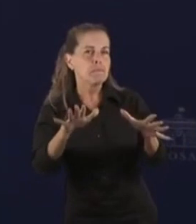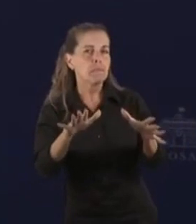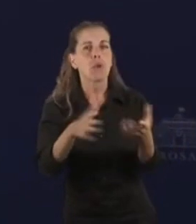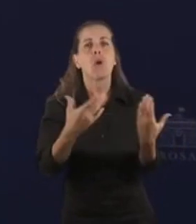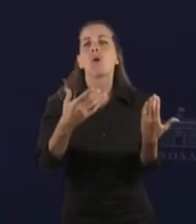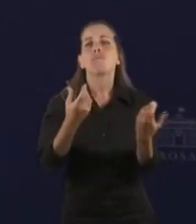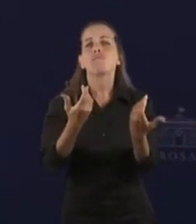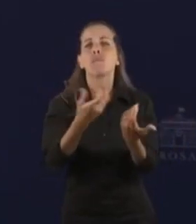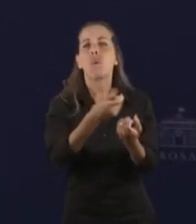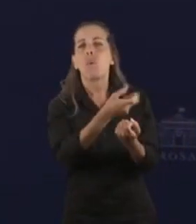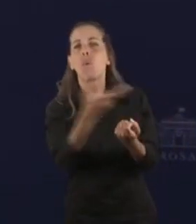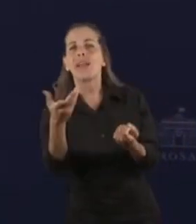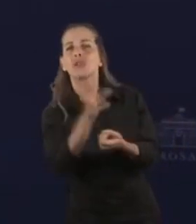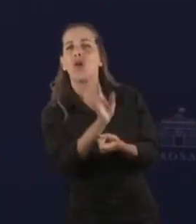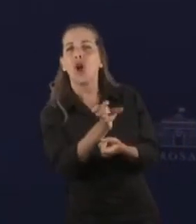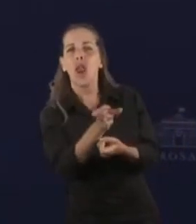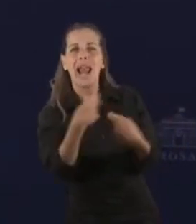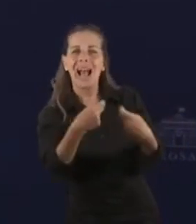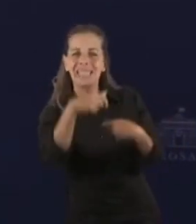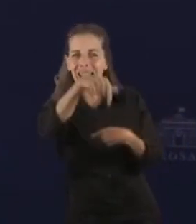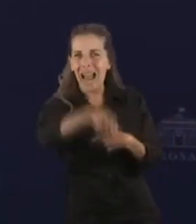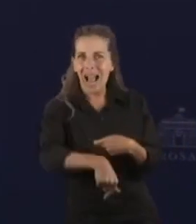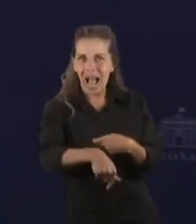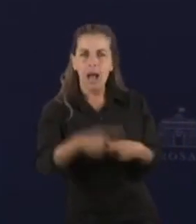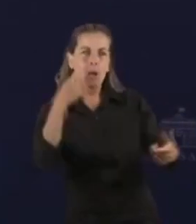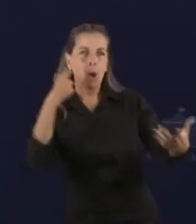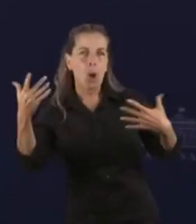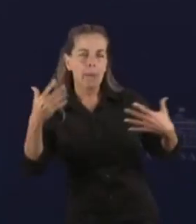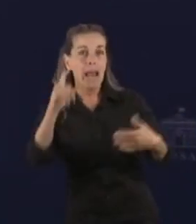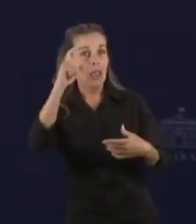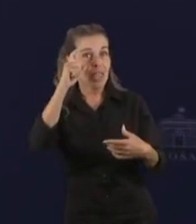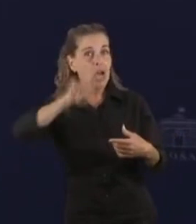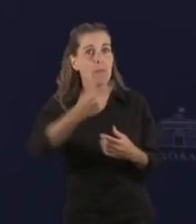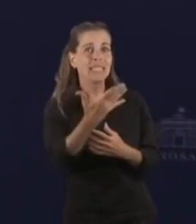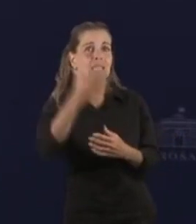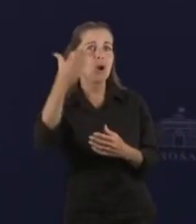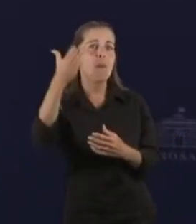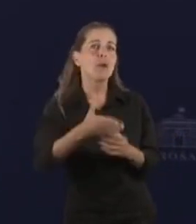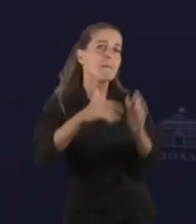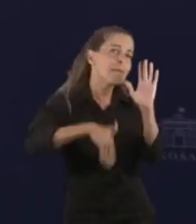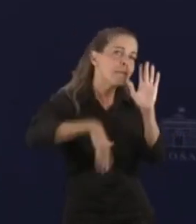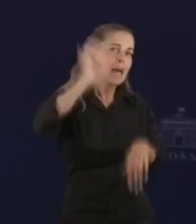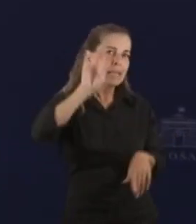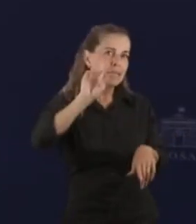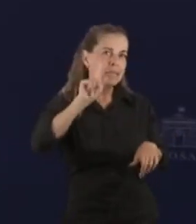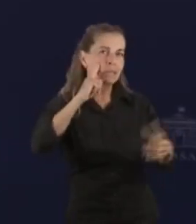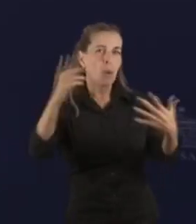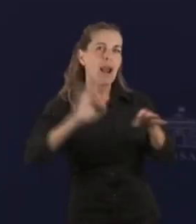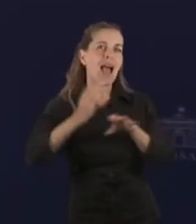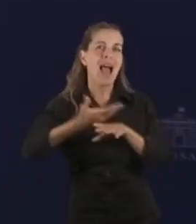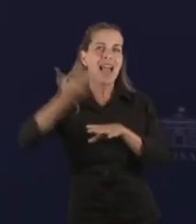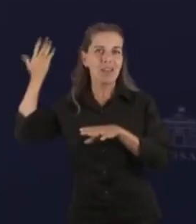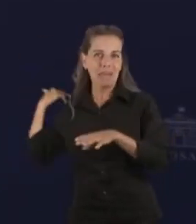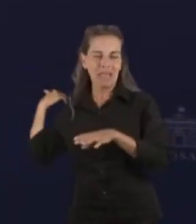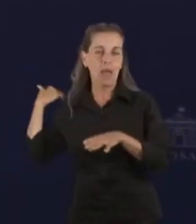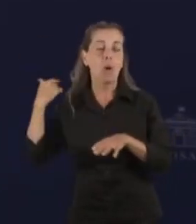dólares que se gastaron en el país eh de un 10,5 por repito de comparando la primer quincena de enero